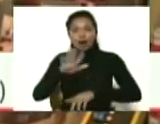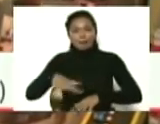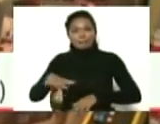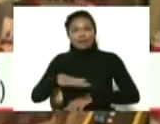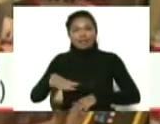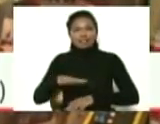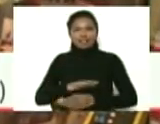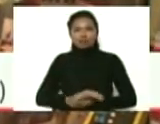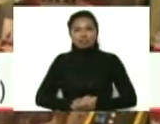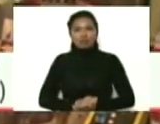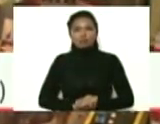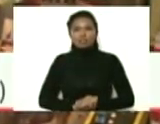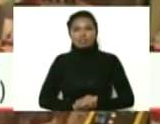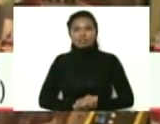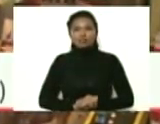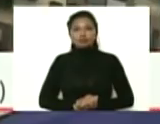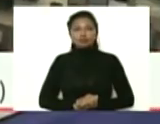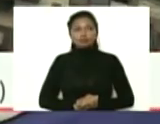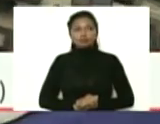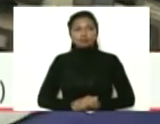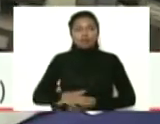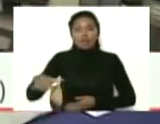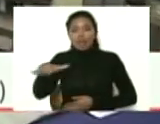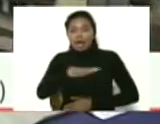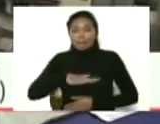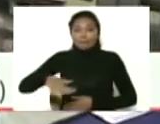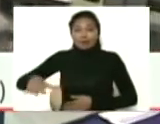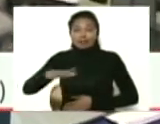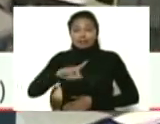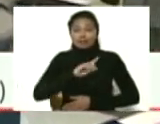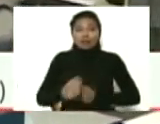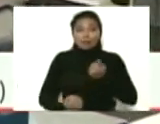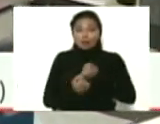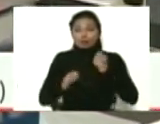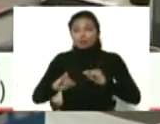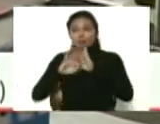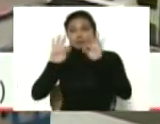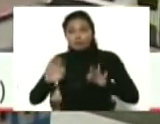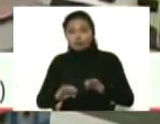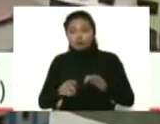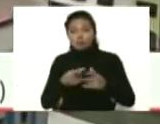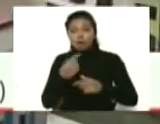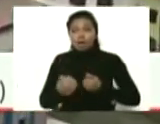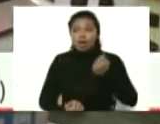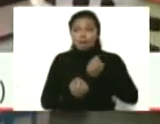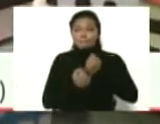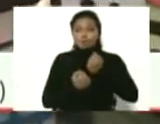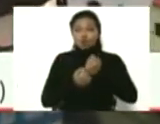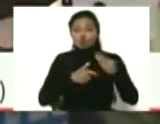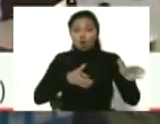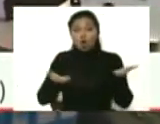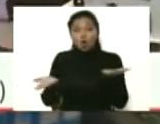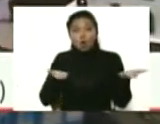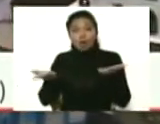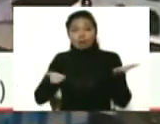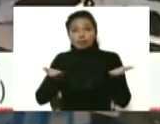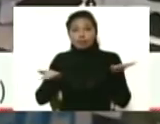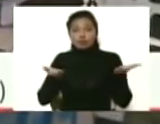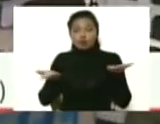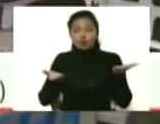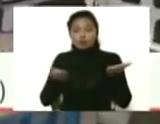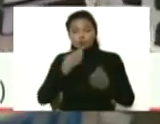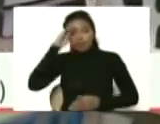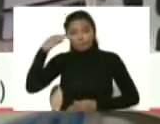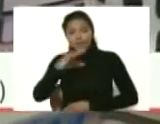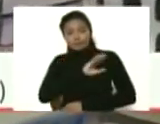agregamos la quinta, que es la milicia, que es un aporte del elemento de apoyo logístico de la